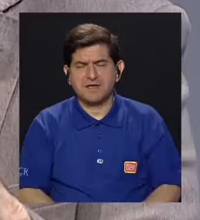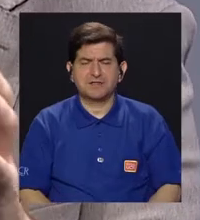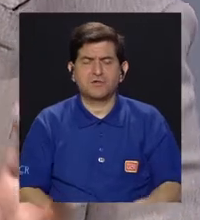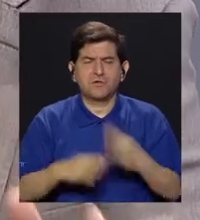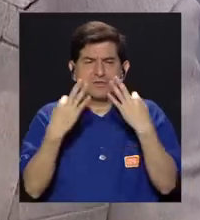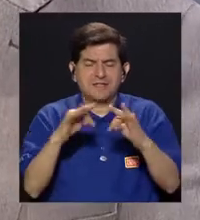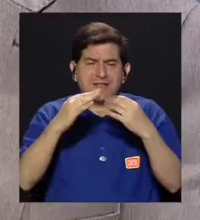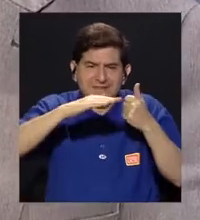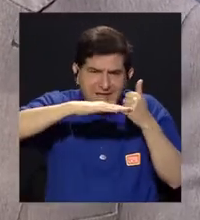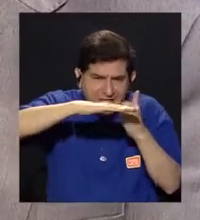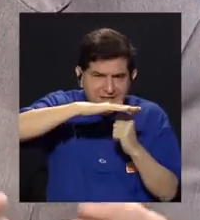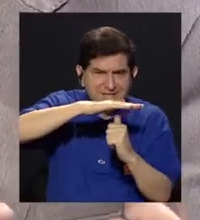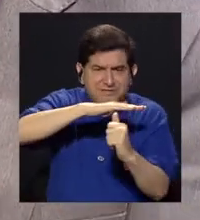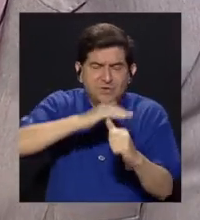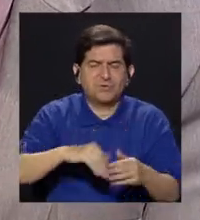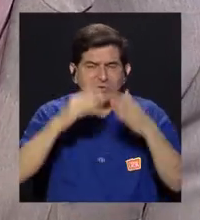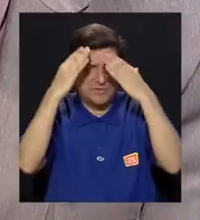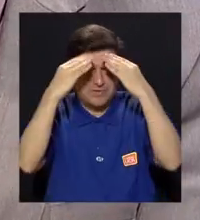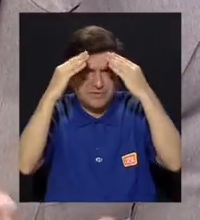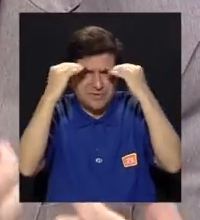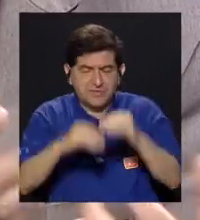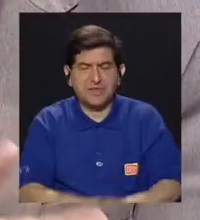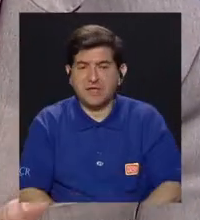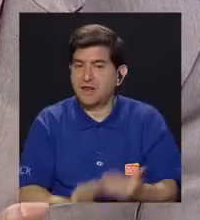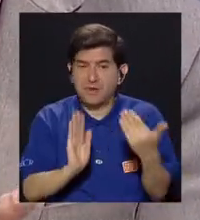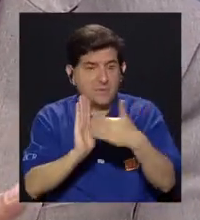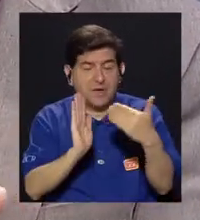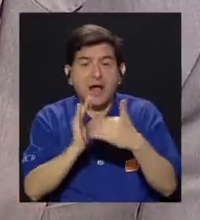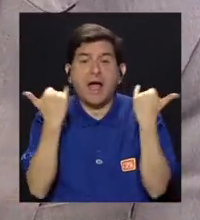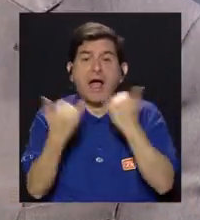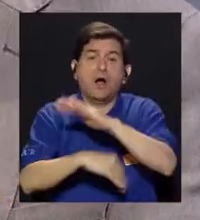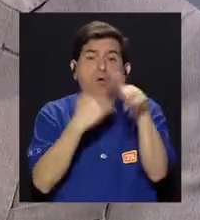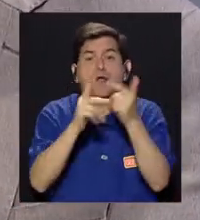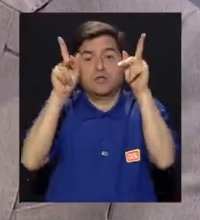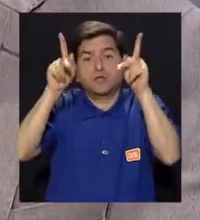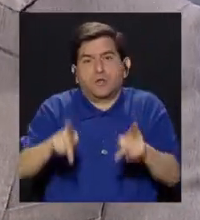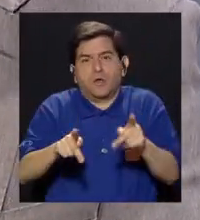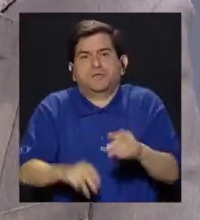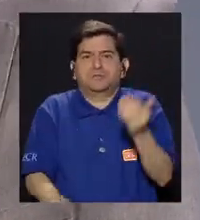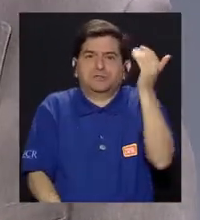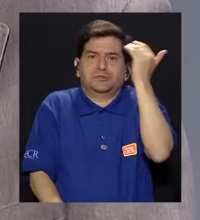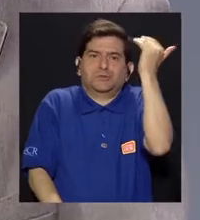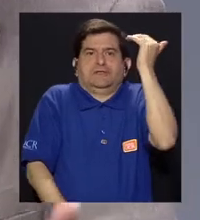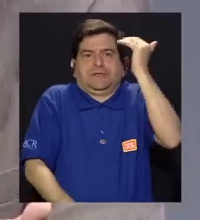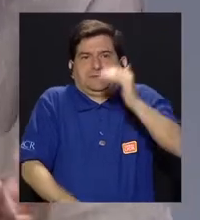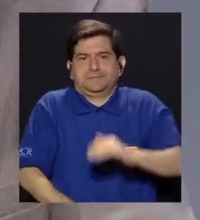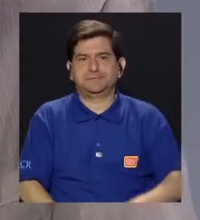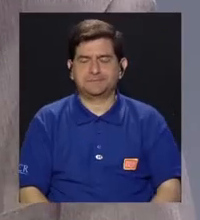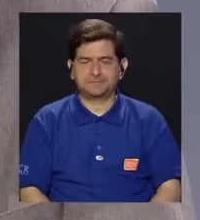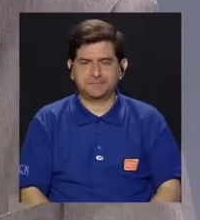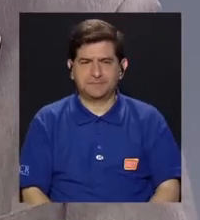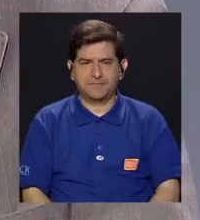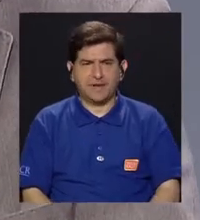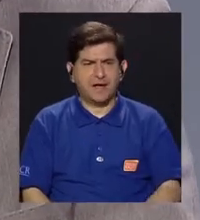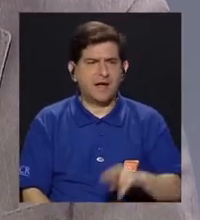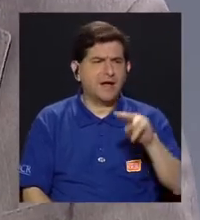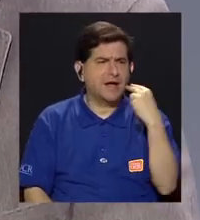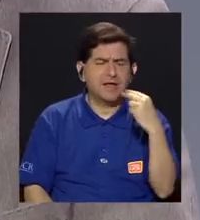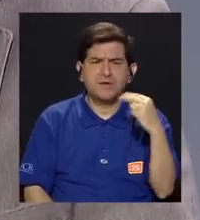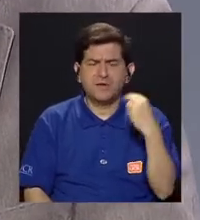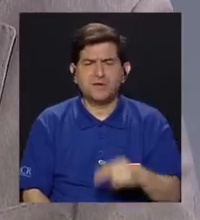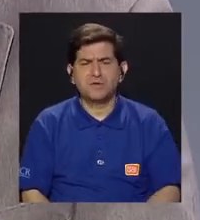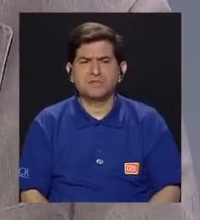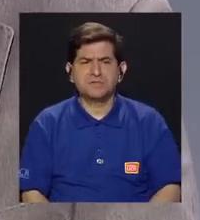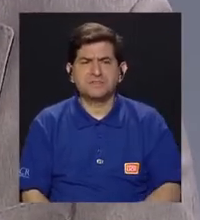tratar de esconder esos datos para que no le afectaran ahora pero denuncia claro ahora vamos a ver como noticias